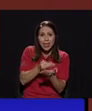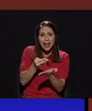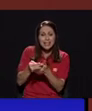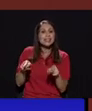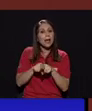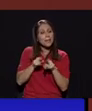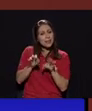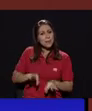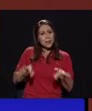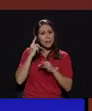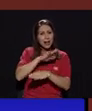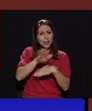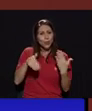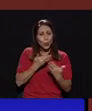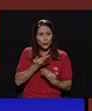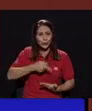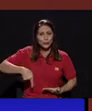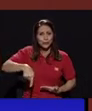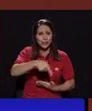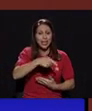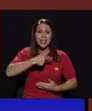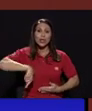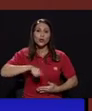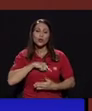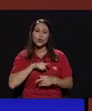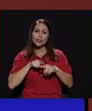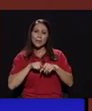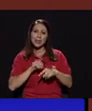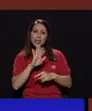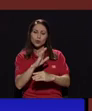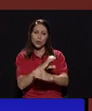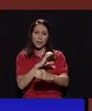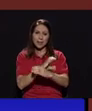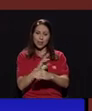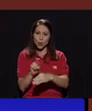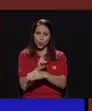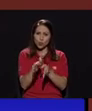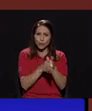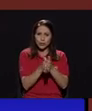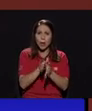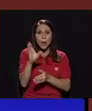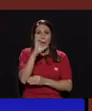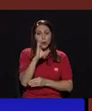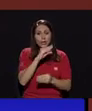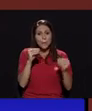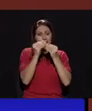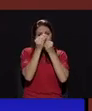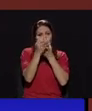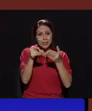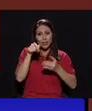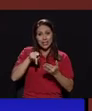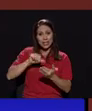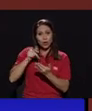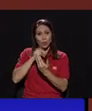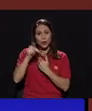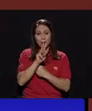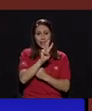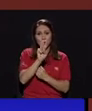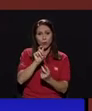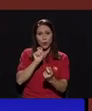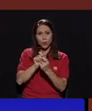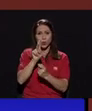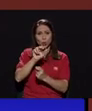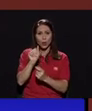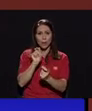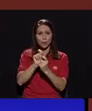son cosa de todos y de todas en este país y de nosotros depende su preservación y uso sustentable. Busque más información sobre este y otros programas